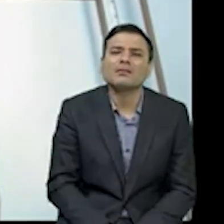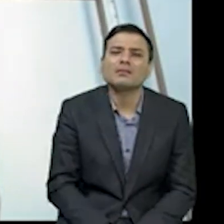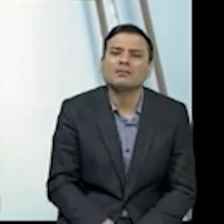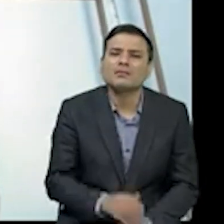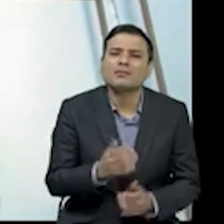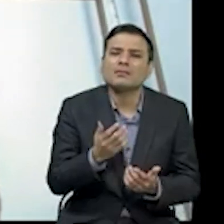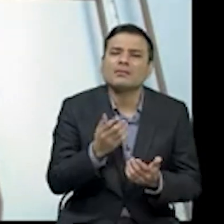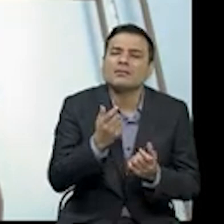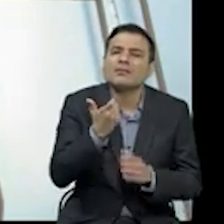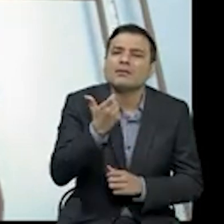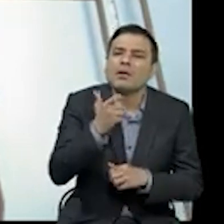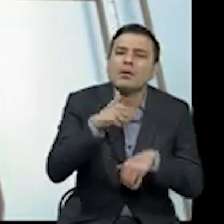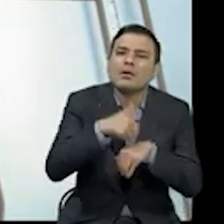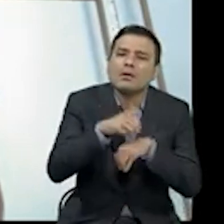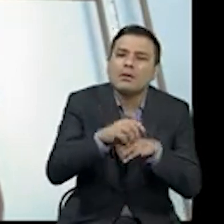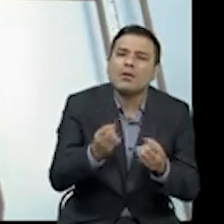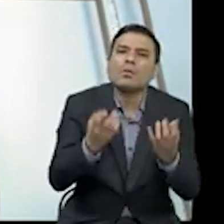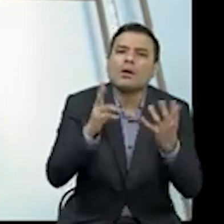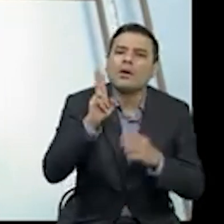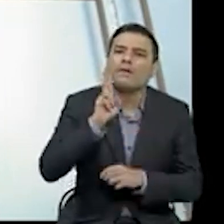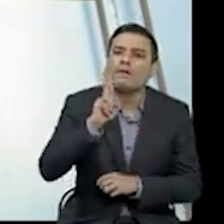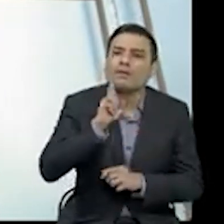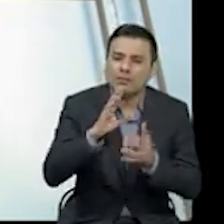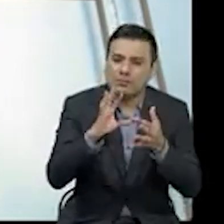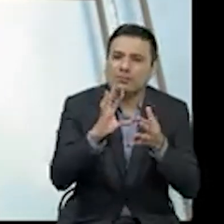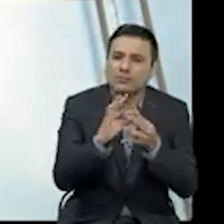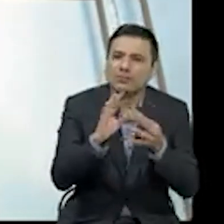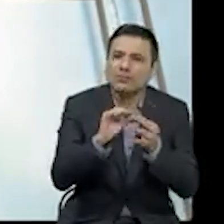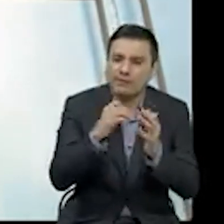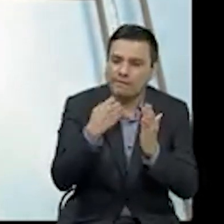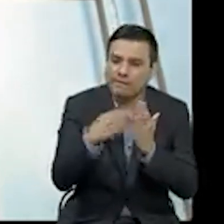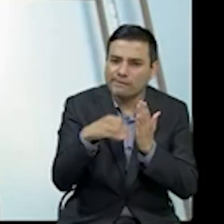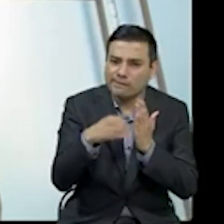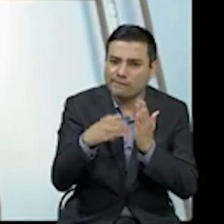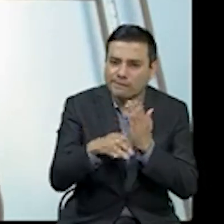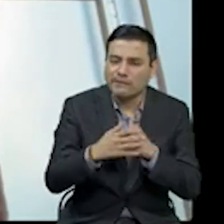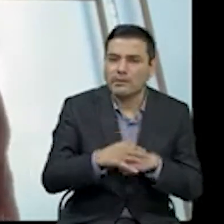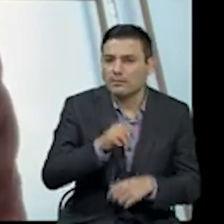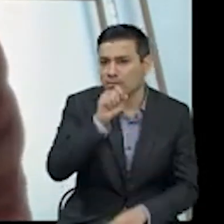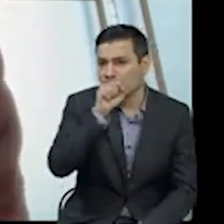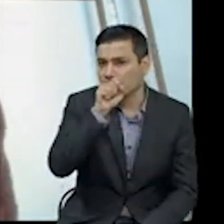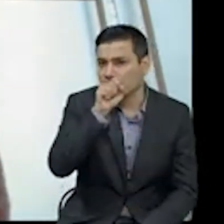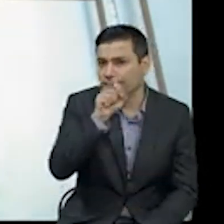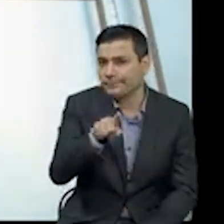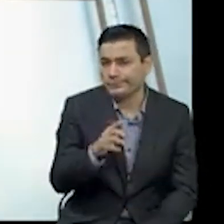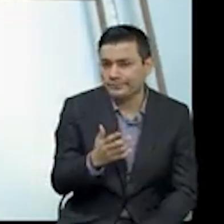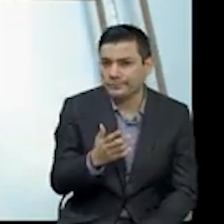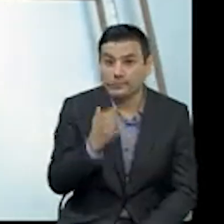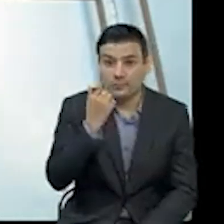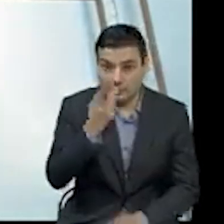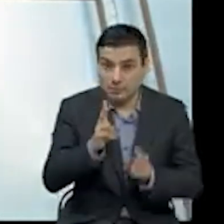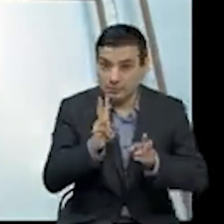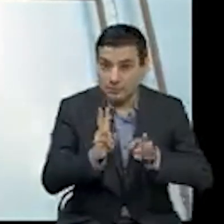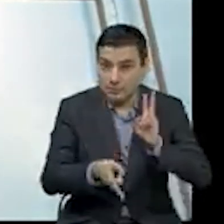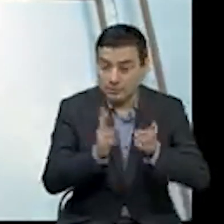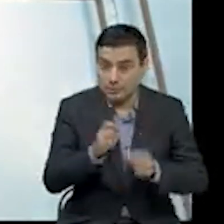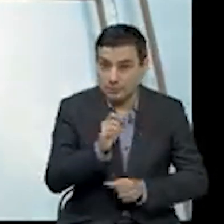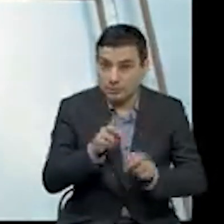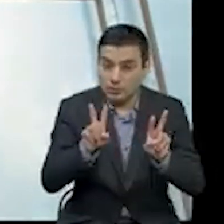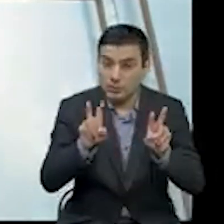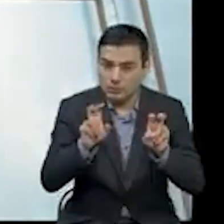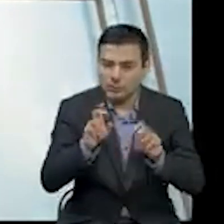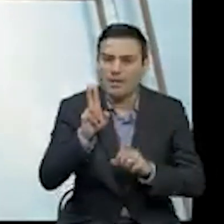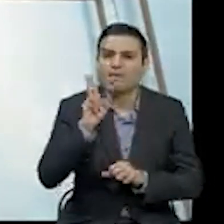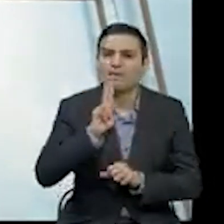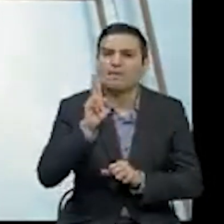plantean semejante temeridad. Y me gustaría que otra vez, ya que quieren que hablemos de esos temas, nos